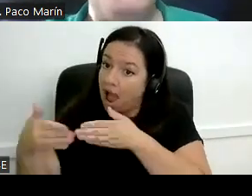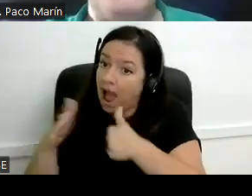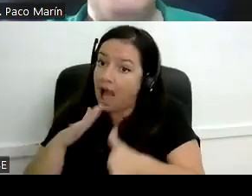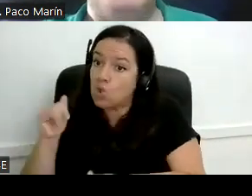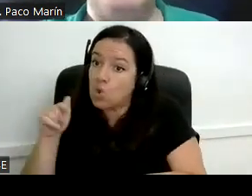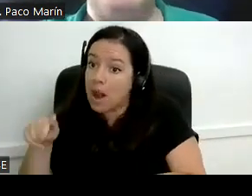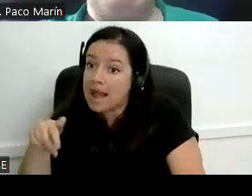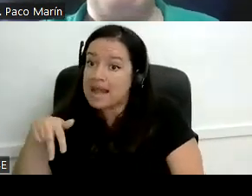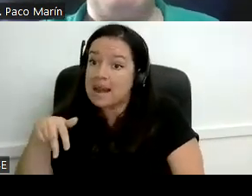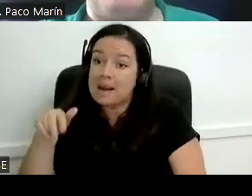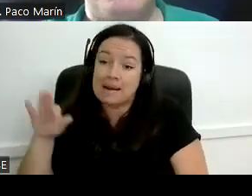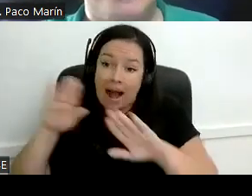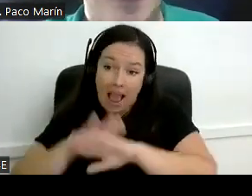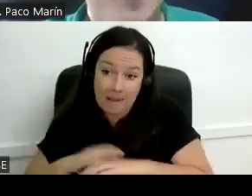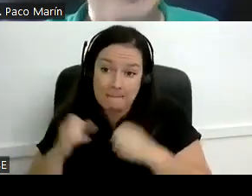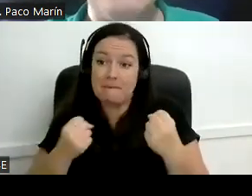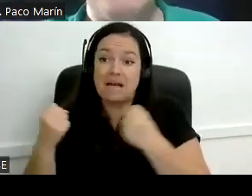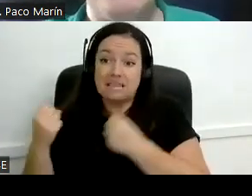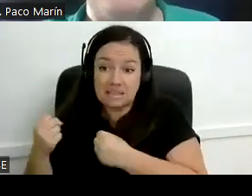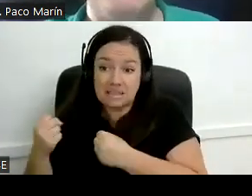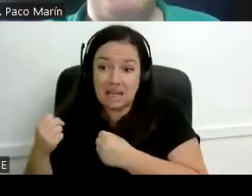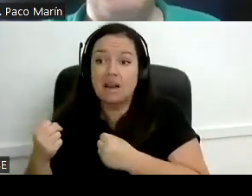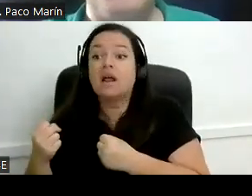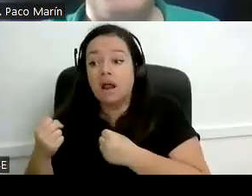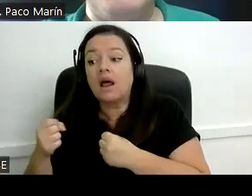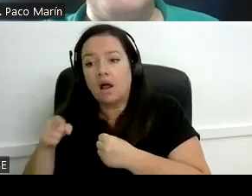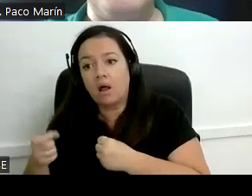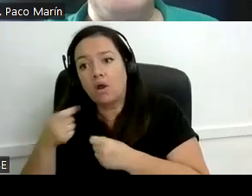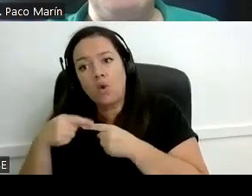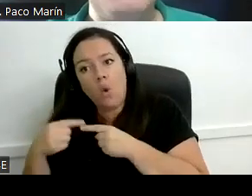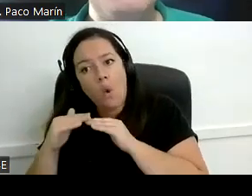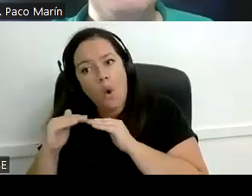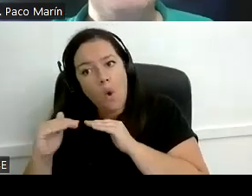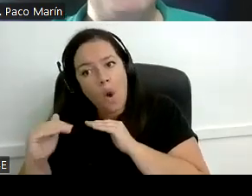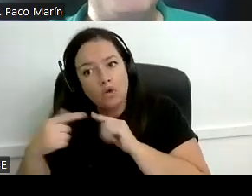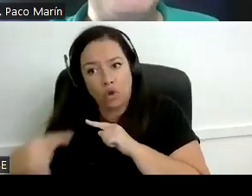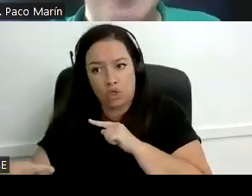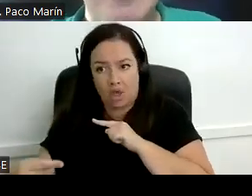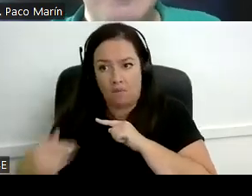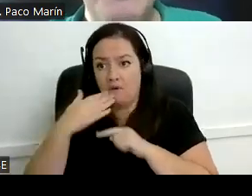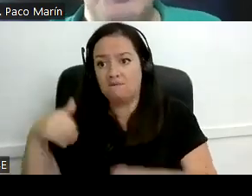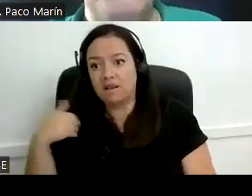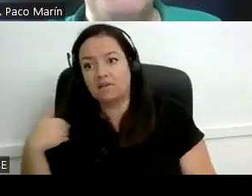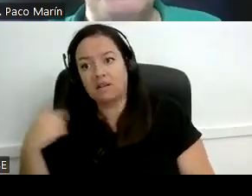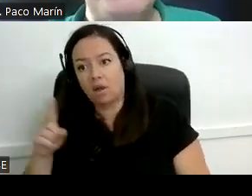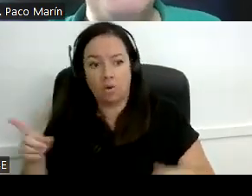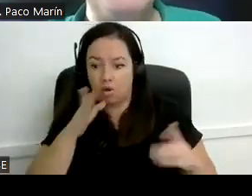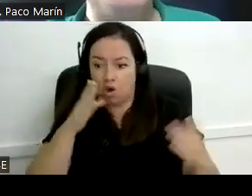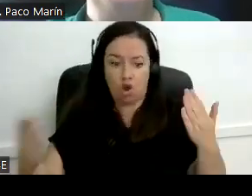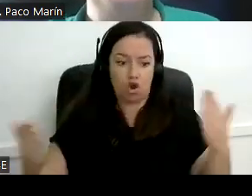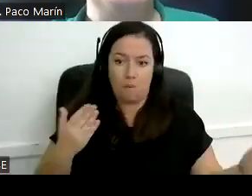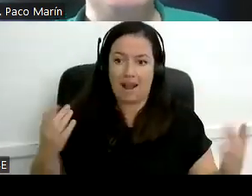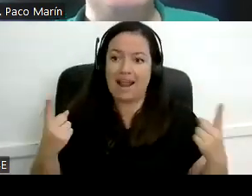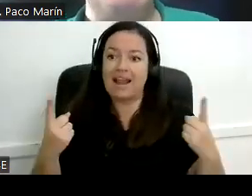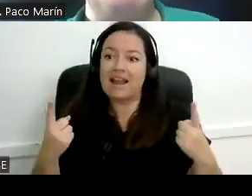calculemos el INR, el control del síndrome, nos va a salir el valor de síndrome que